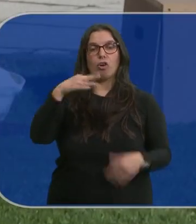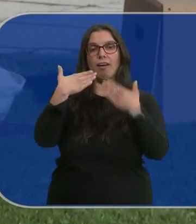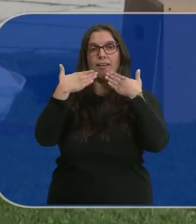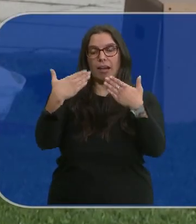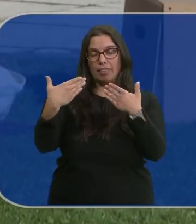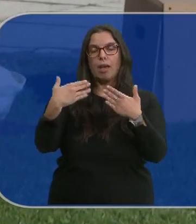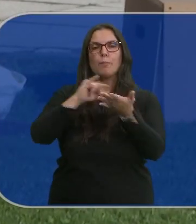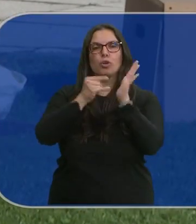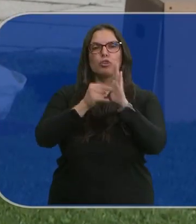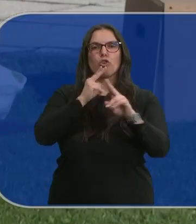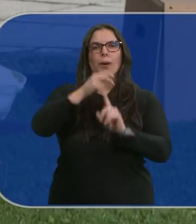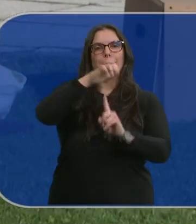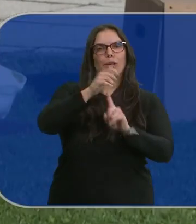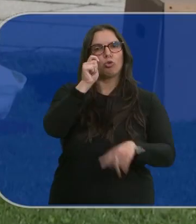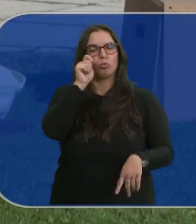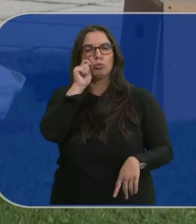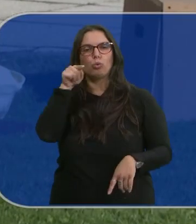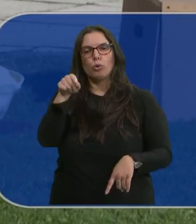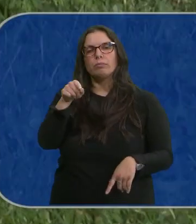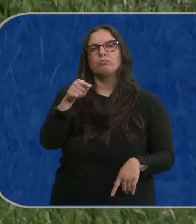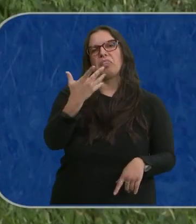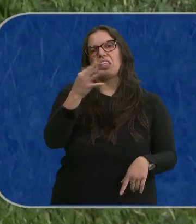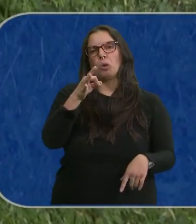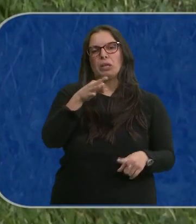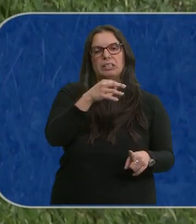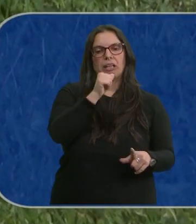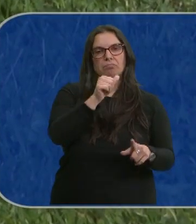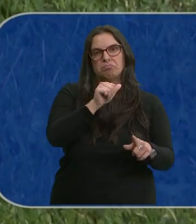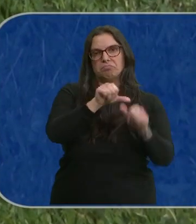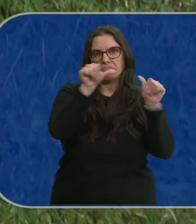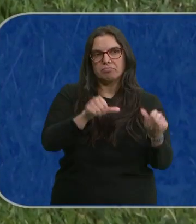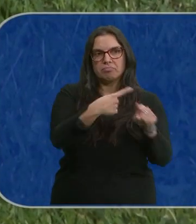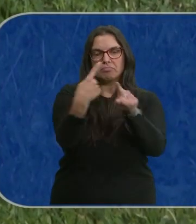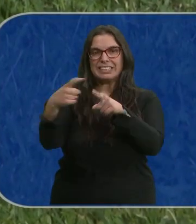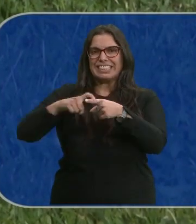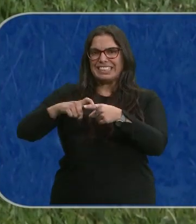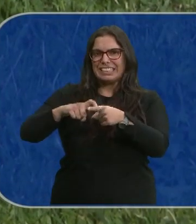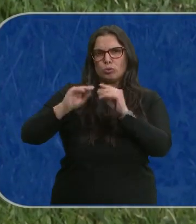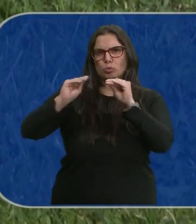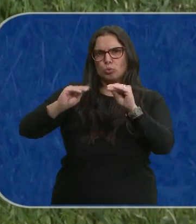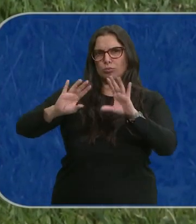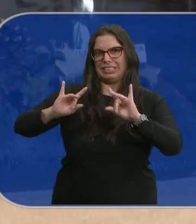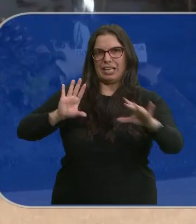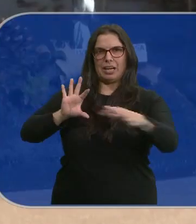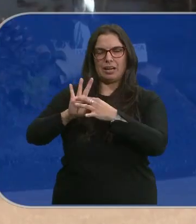proyecto Micotour. Son más de medio centenar de ejemplares que representan especies míticas de la provincia soriana.